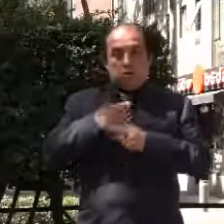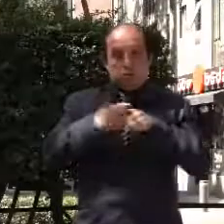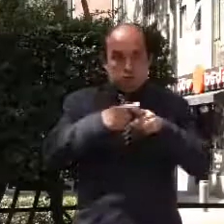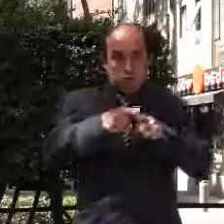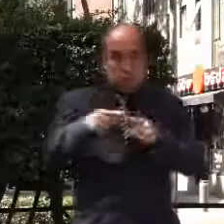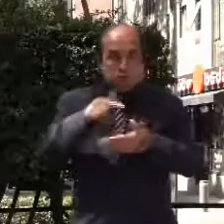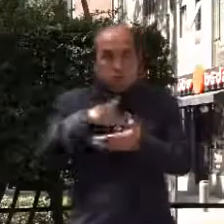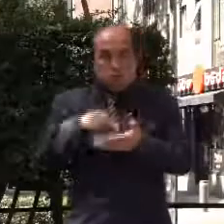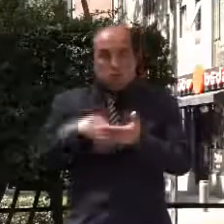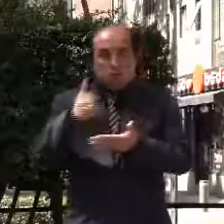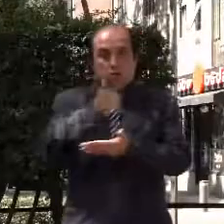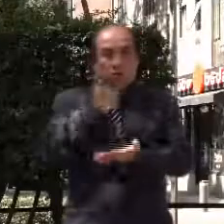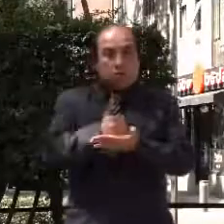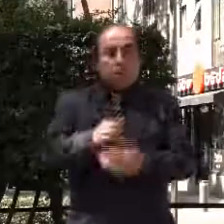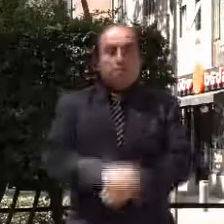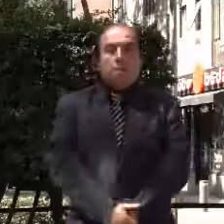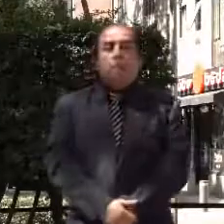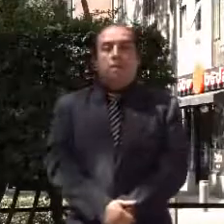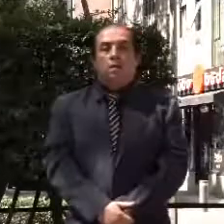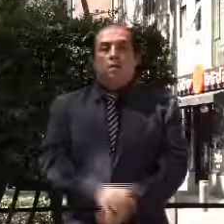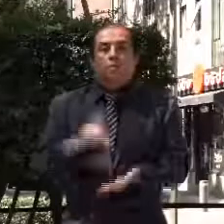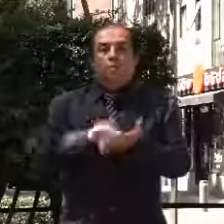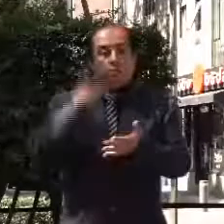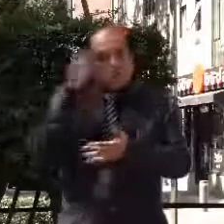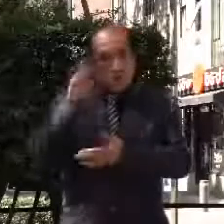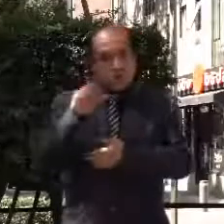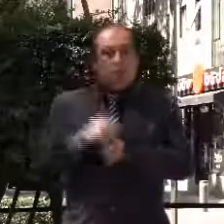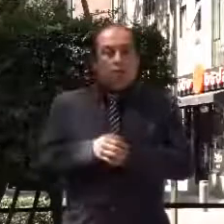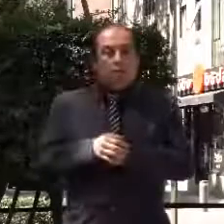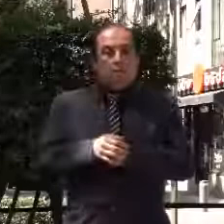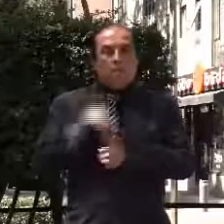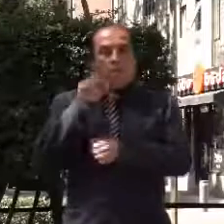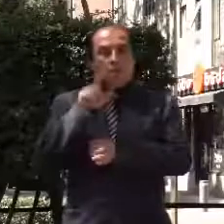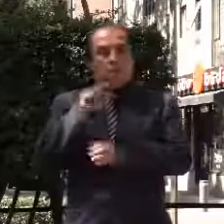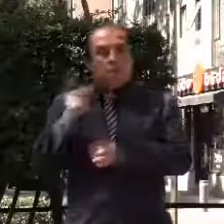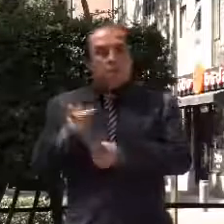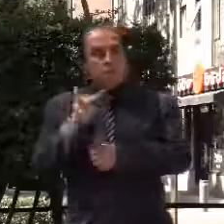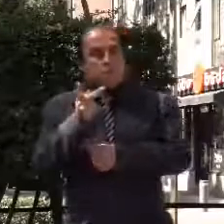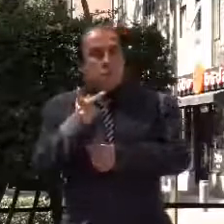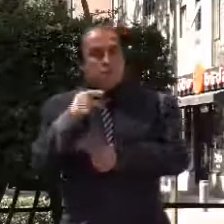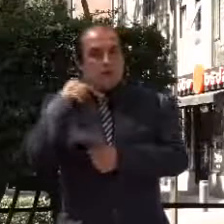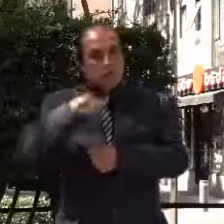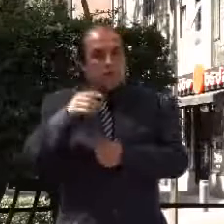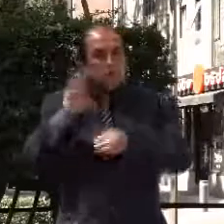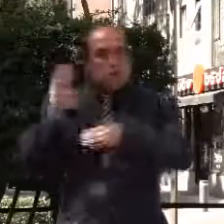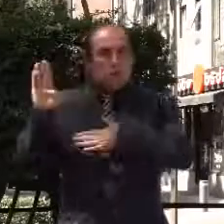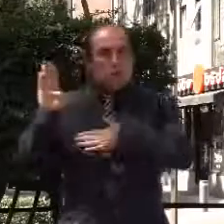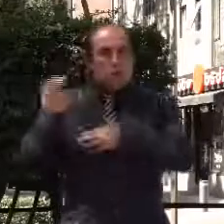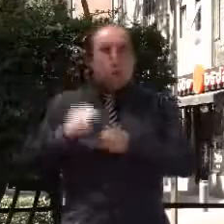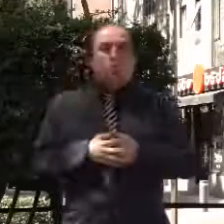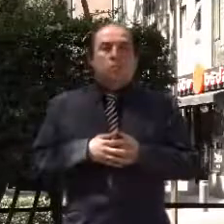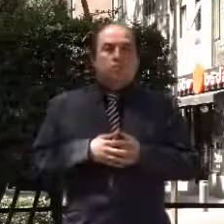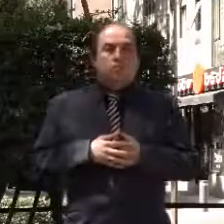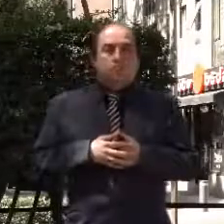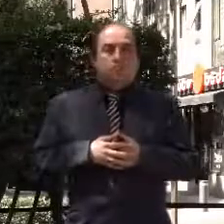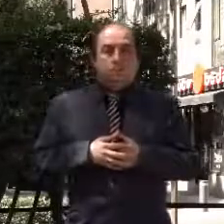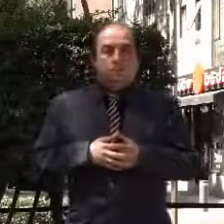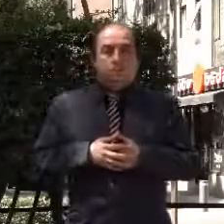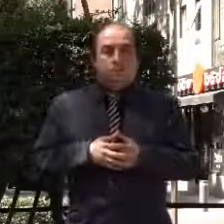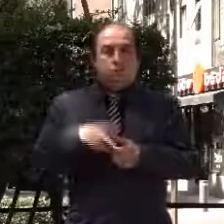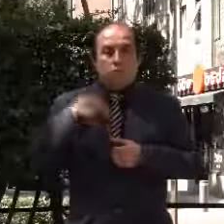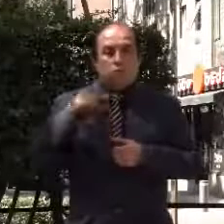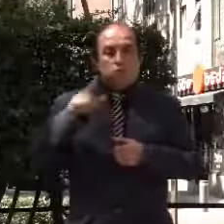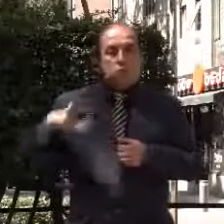ciudad. Gracias. Doctora, por otro lado, preguntarle, en este compromiso que dice, su